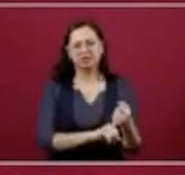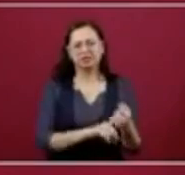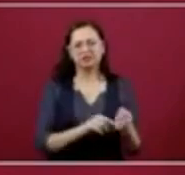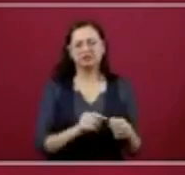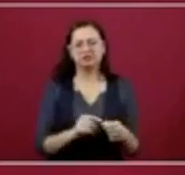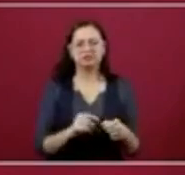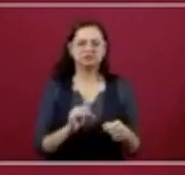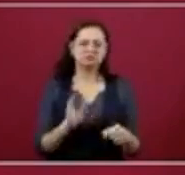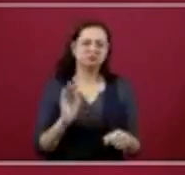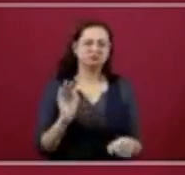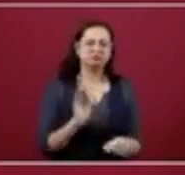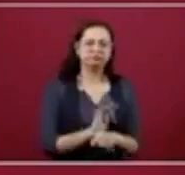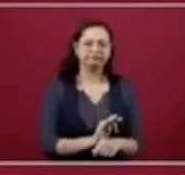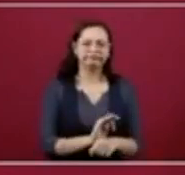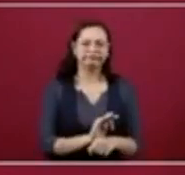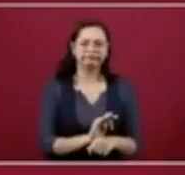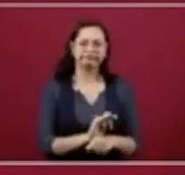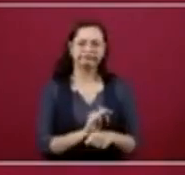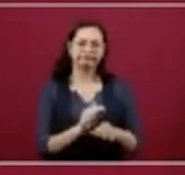estaban